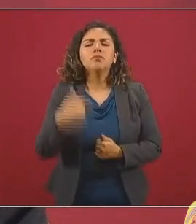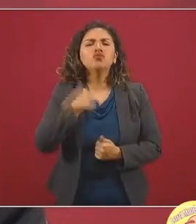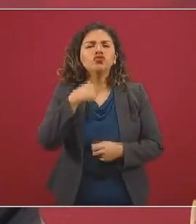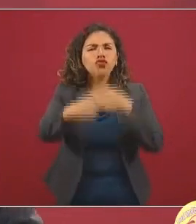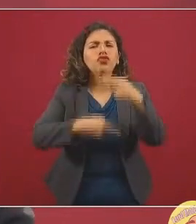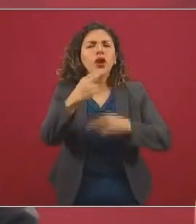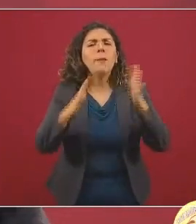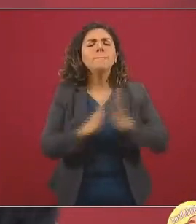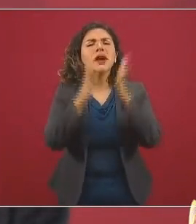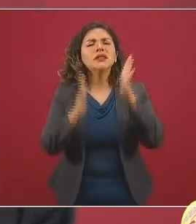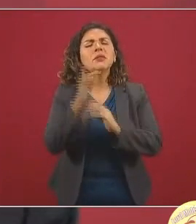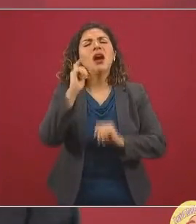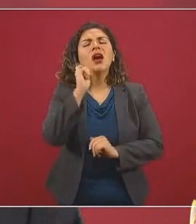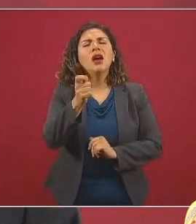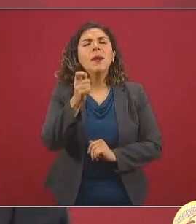participamos en el movimiento